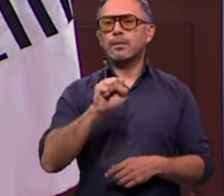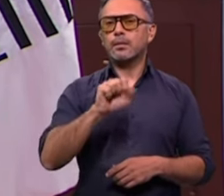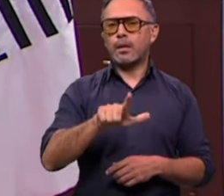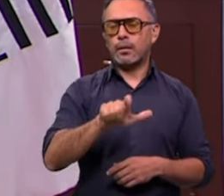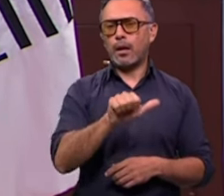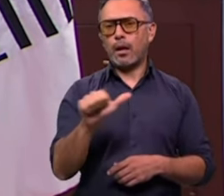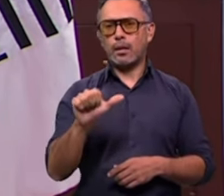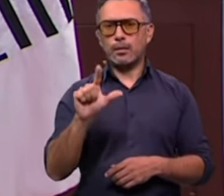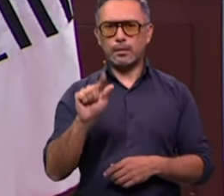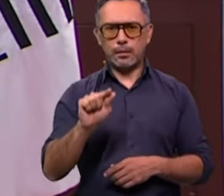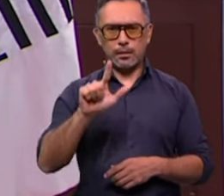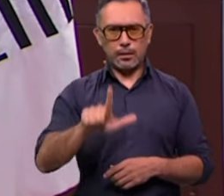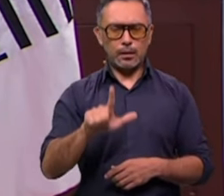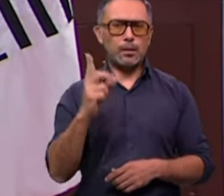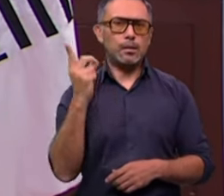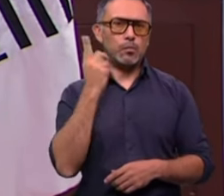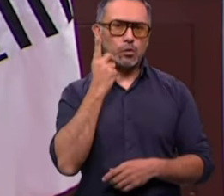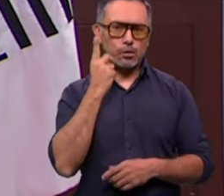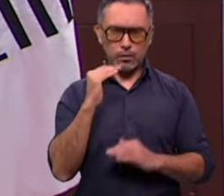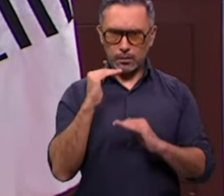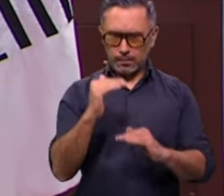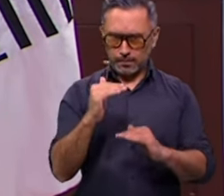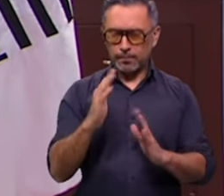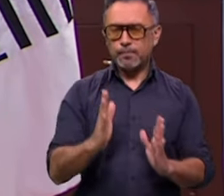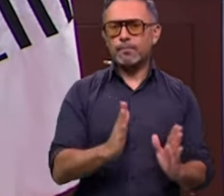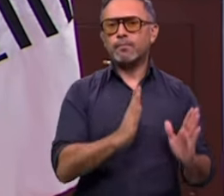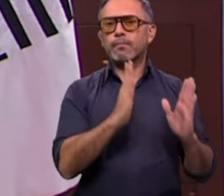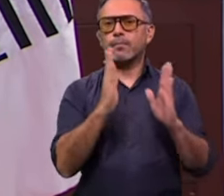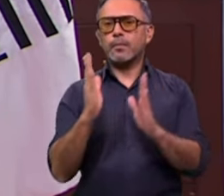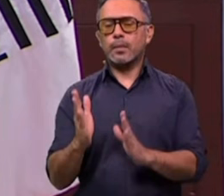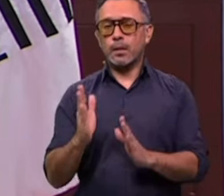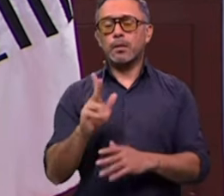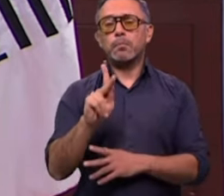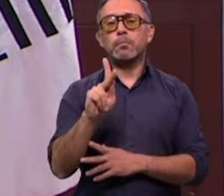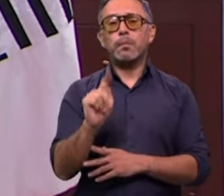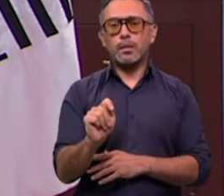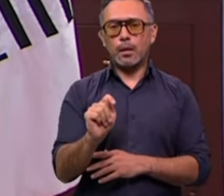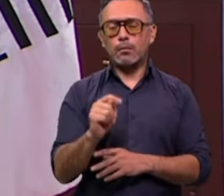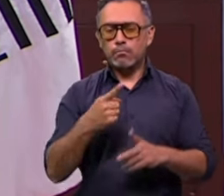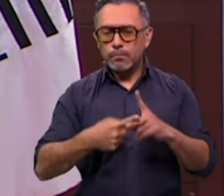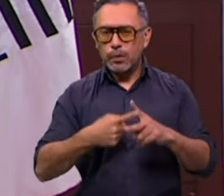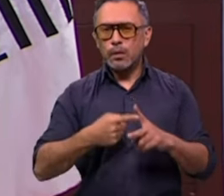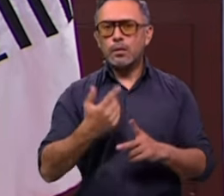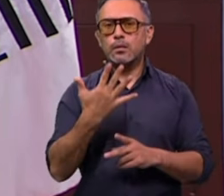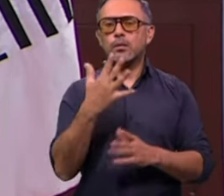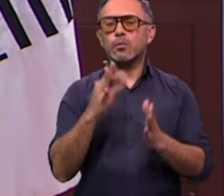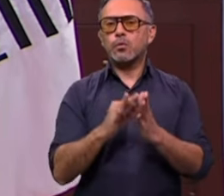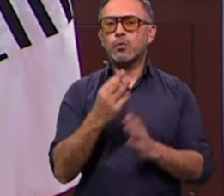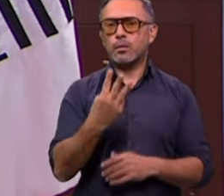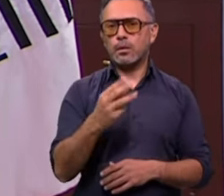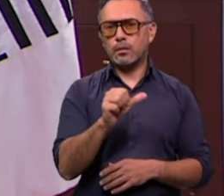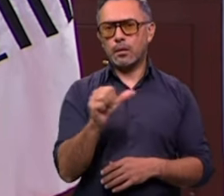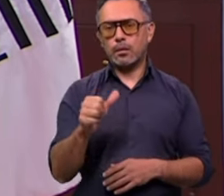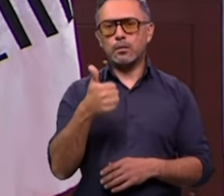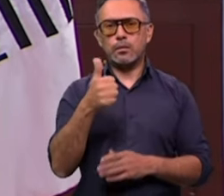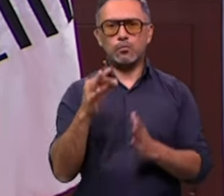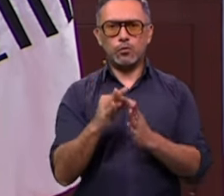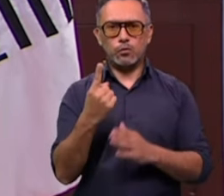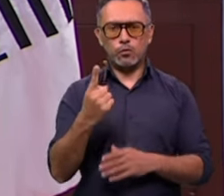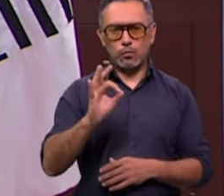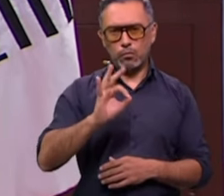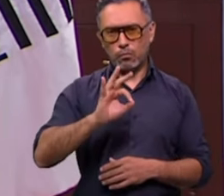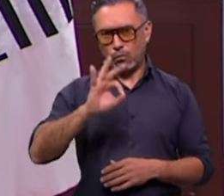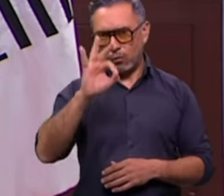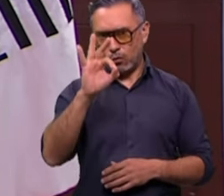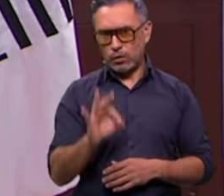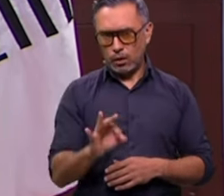y 77 diputaciones. Partido del Trabajo, entre 5.3 y 6.1%